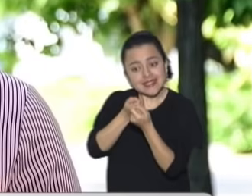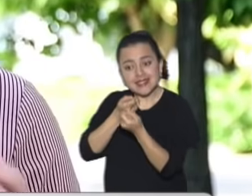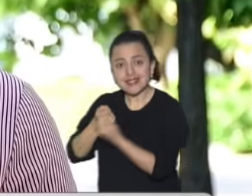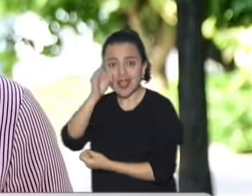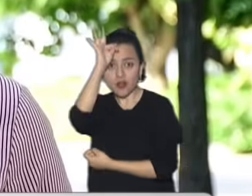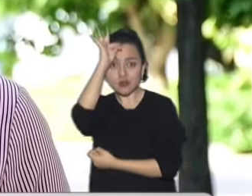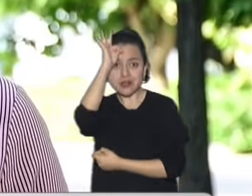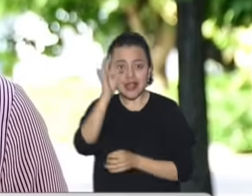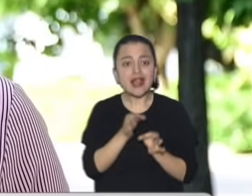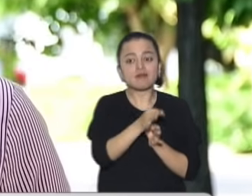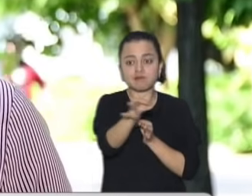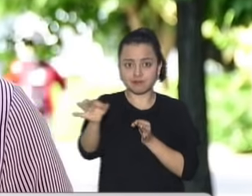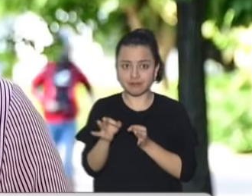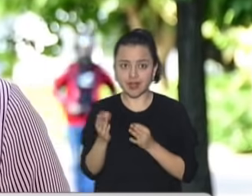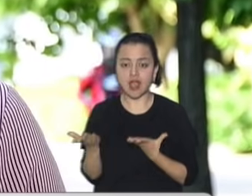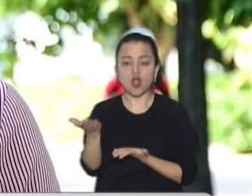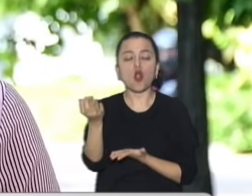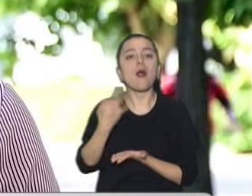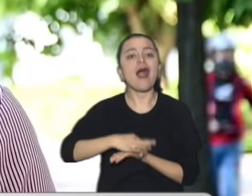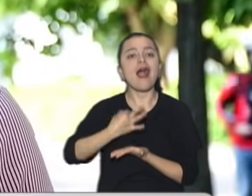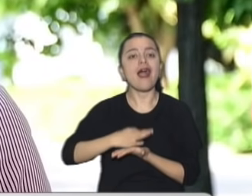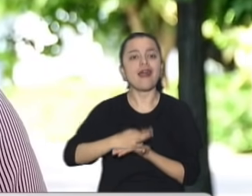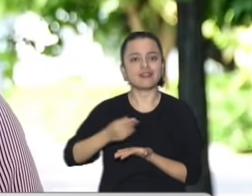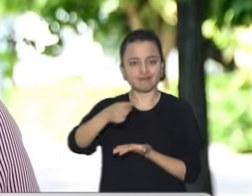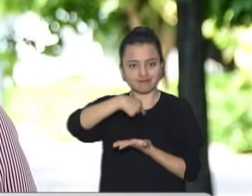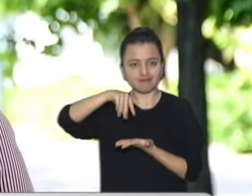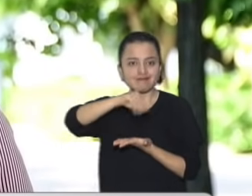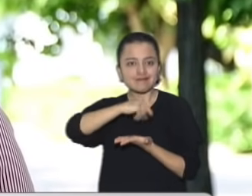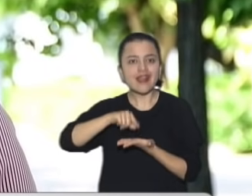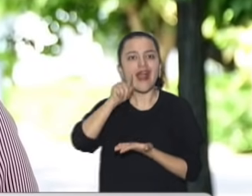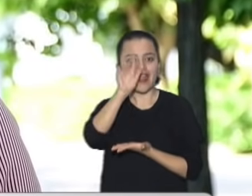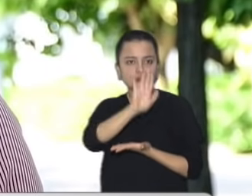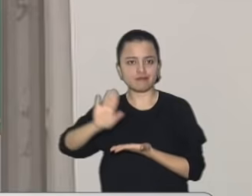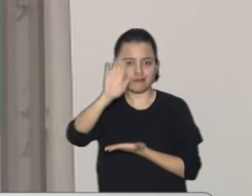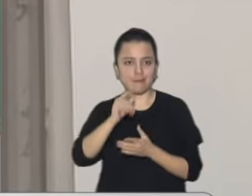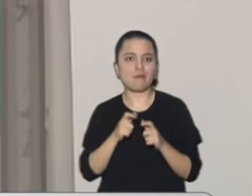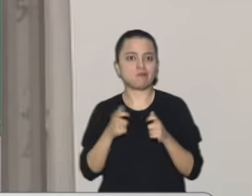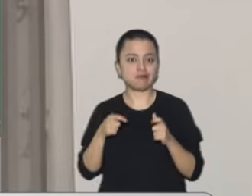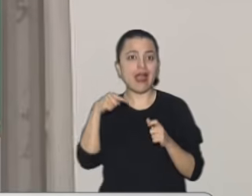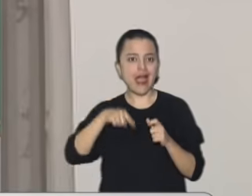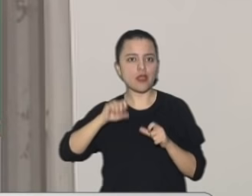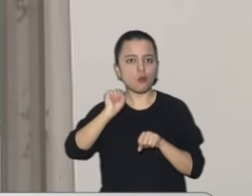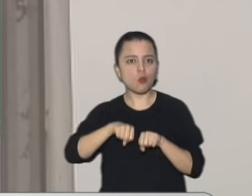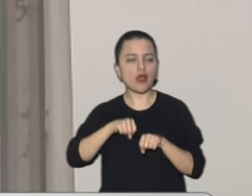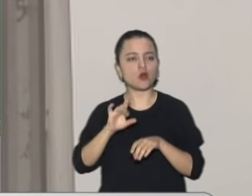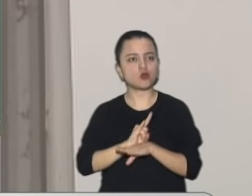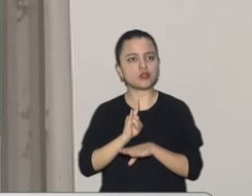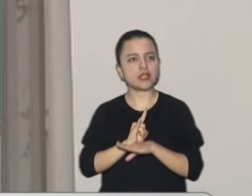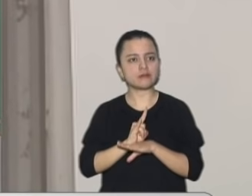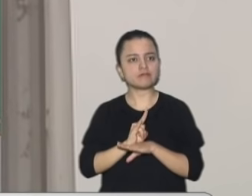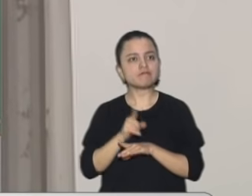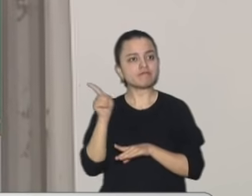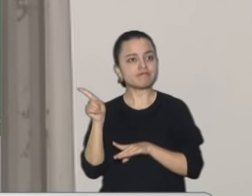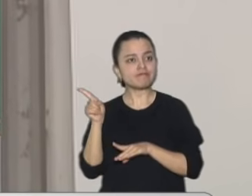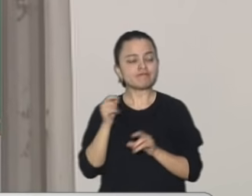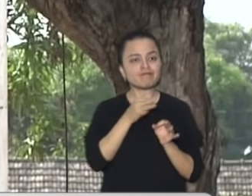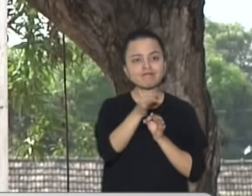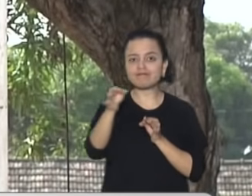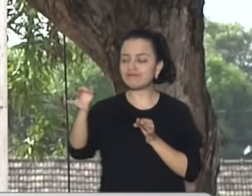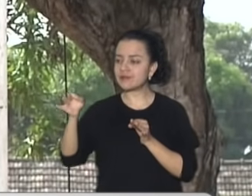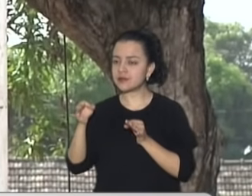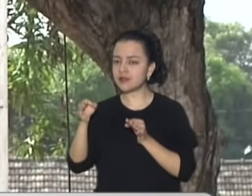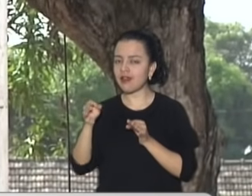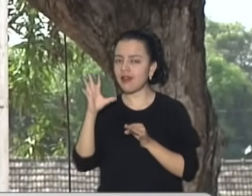los municipios con la capital del departamento, donde tenemos el mayor número de camas UCI. En municipios, cada fin de semana se